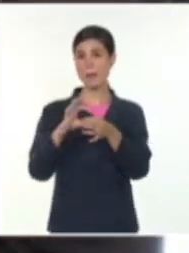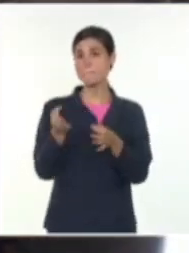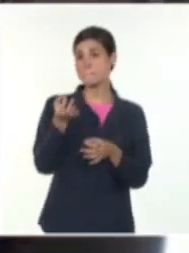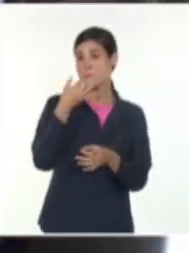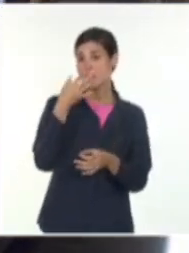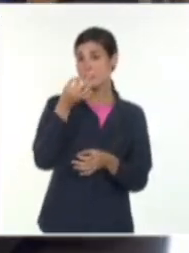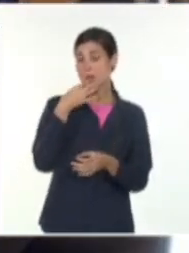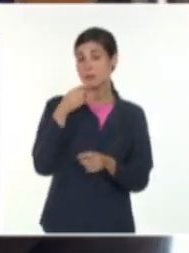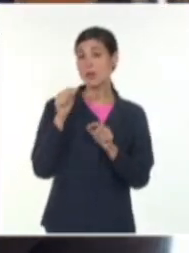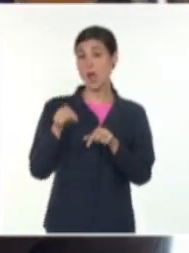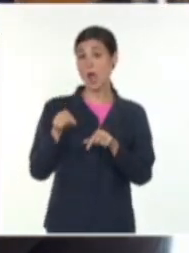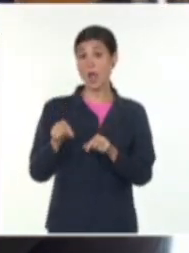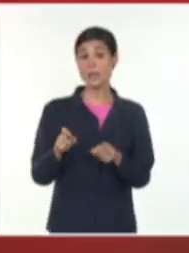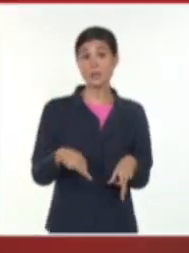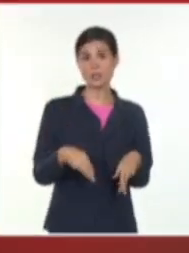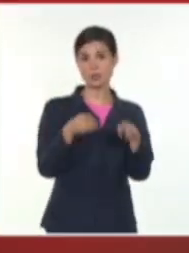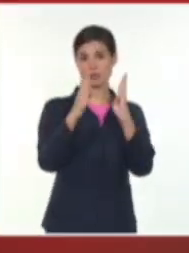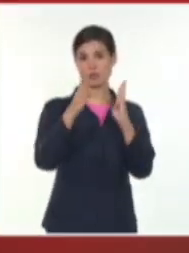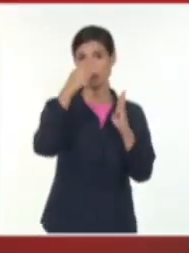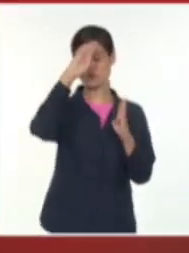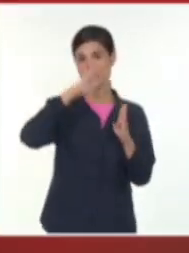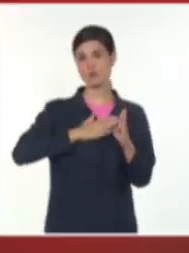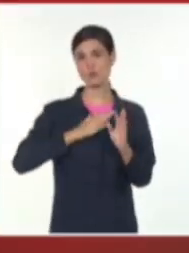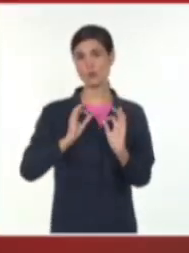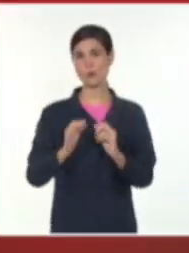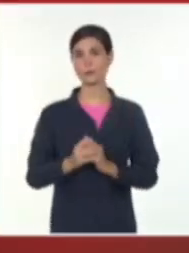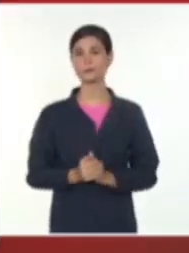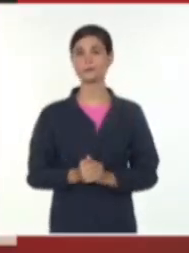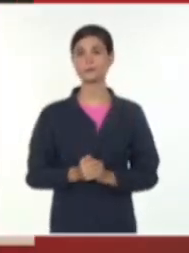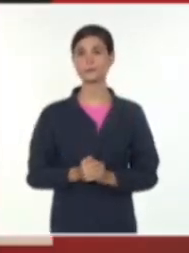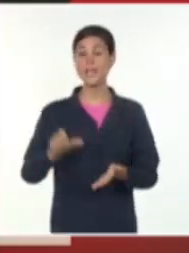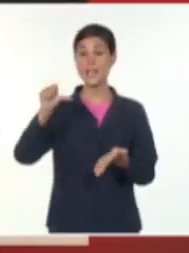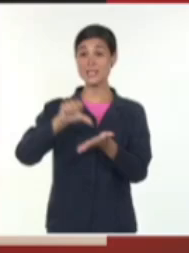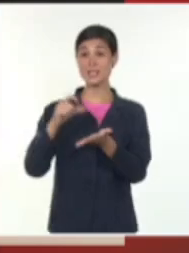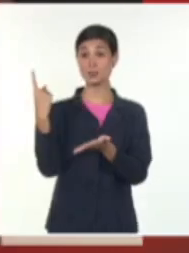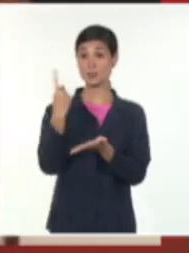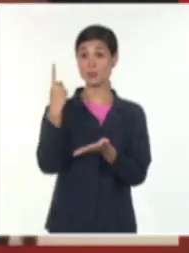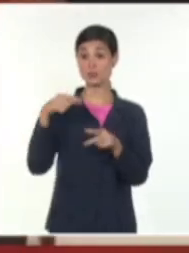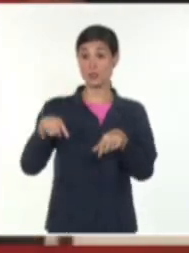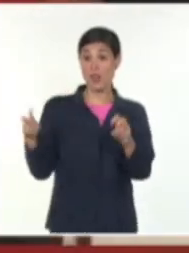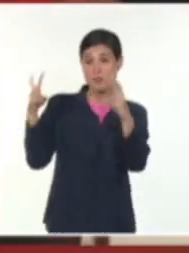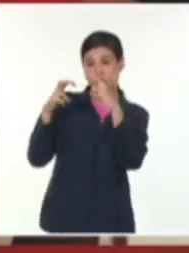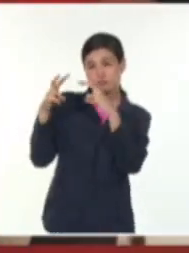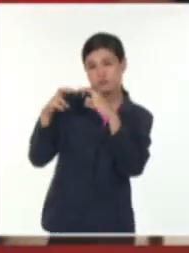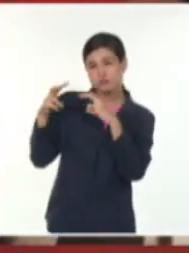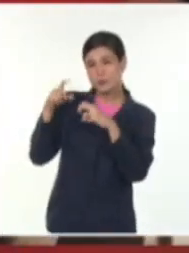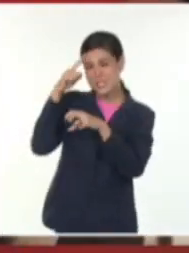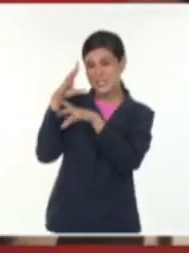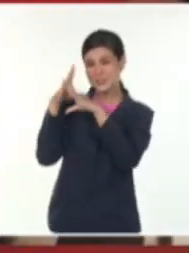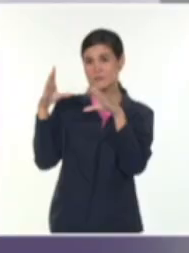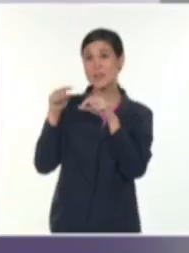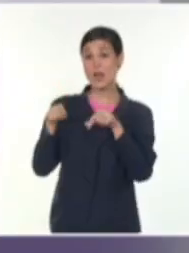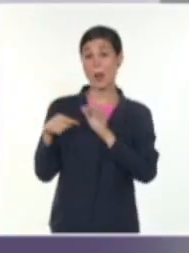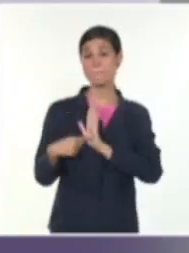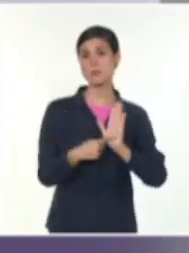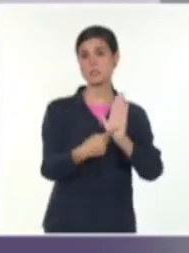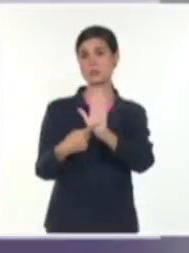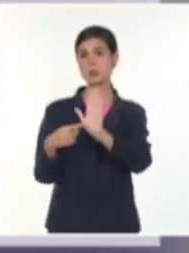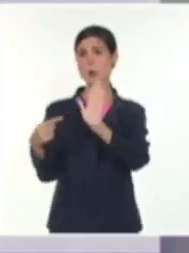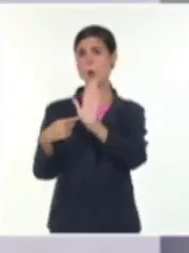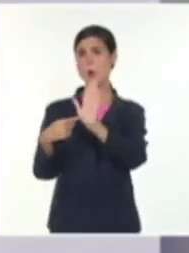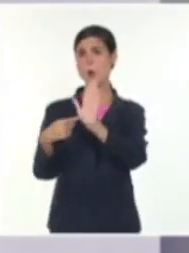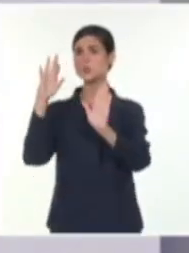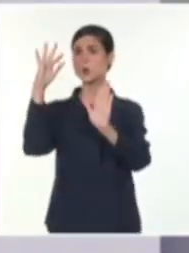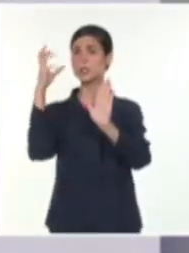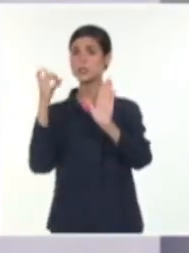esa institución cubana recientemente el Centro Nacional de investigaciones científicas presentó los resultados de un estudio que evaluó el impacto